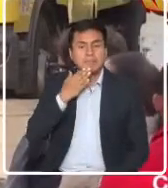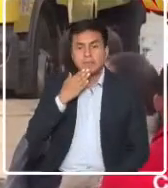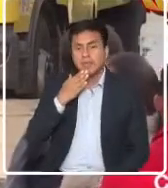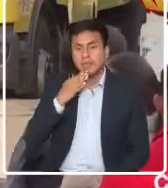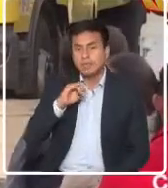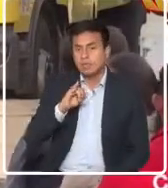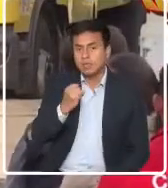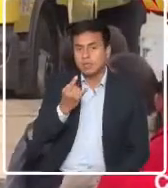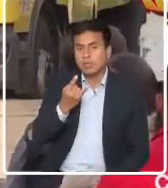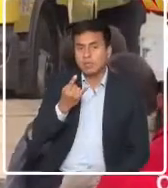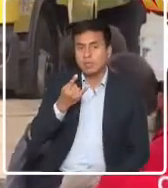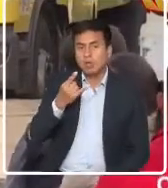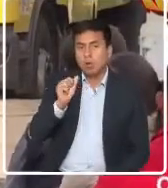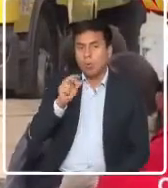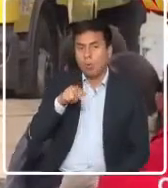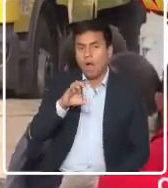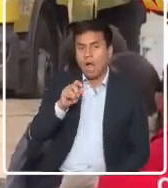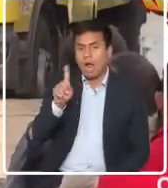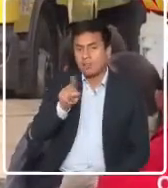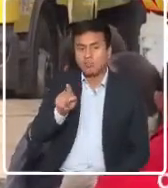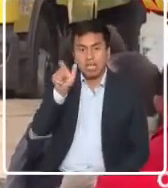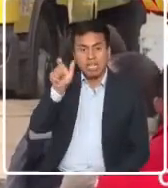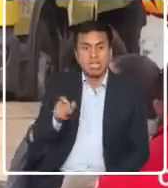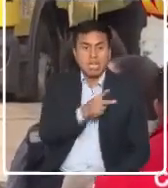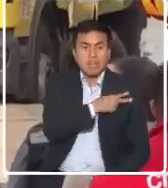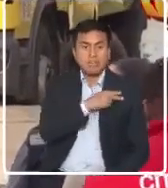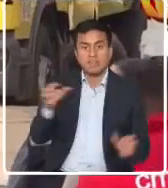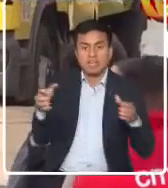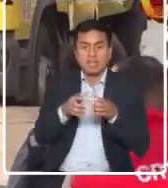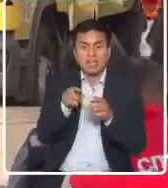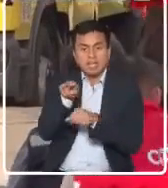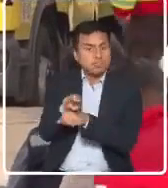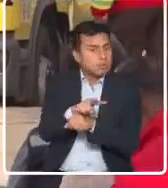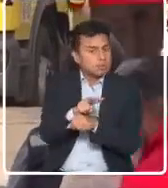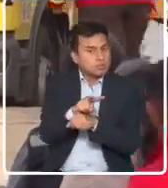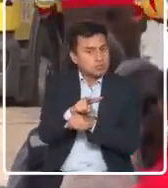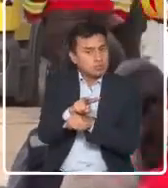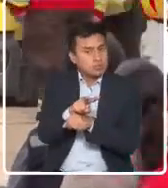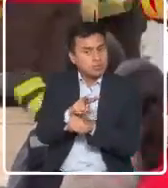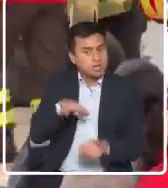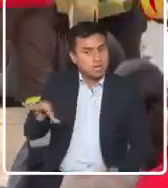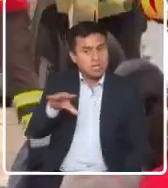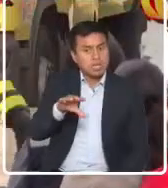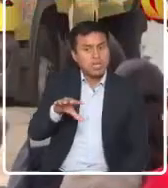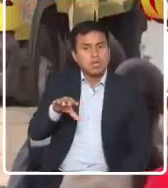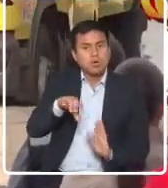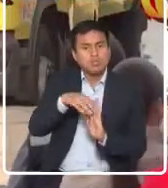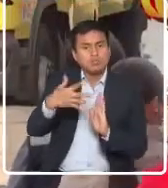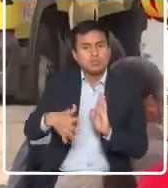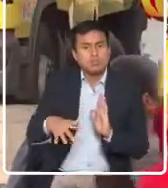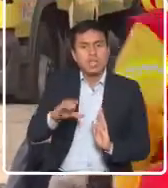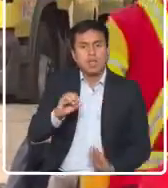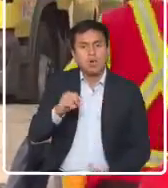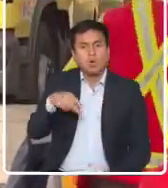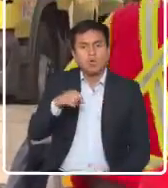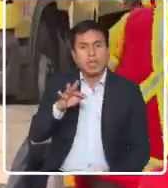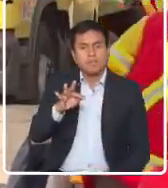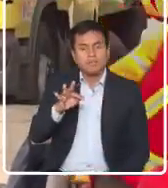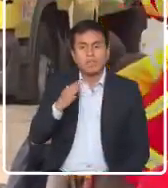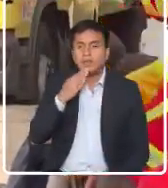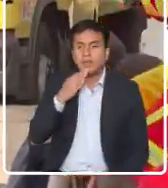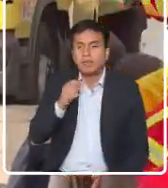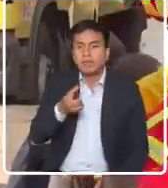También a Juan Carlos Quiroz Quiroz, jefe de la Brigada y supervisor Área Constitución de CONAF.